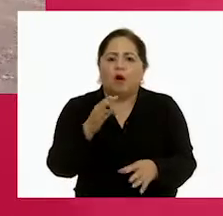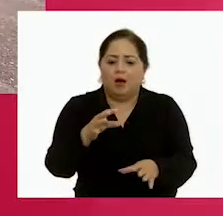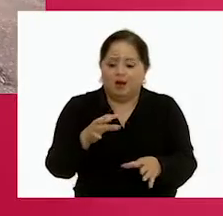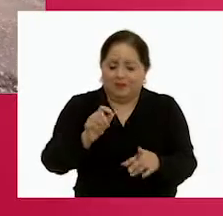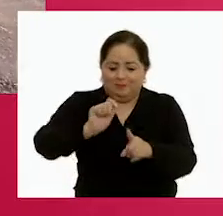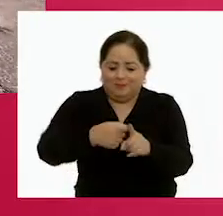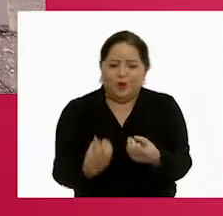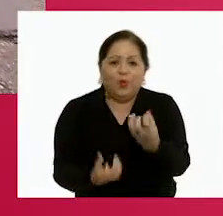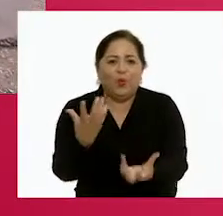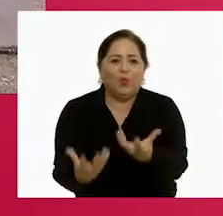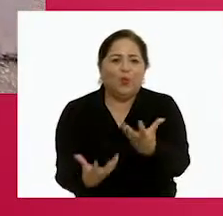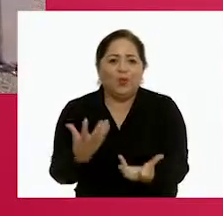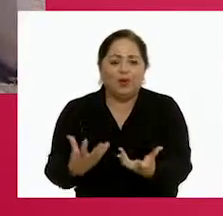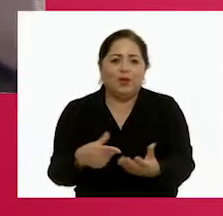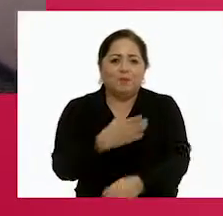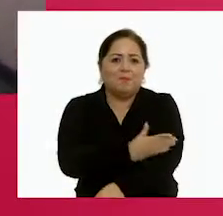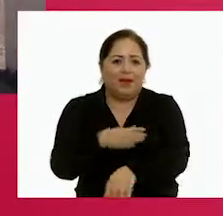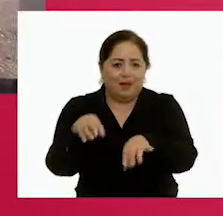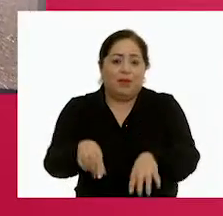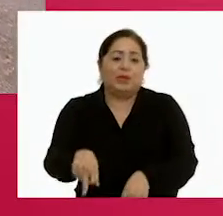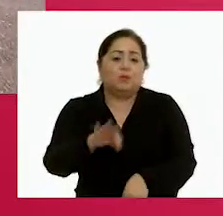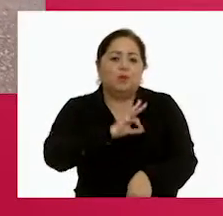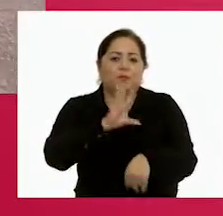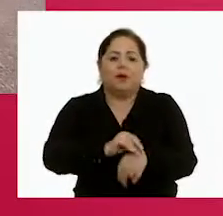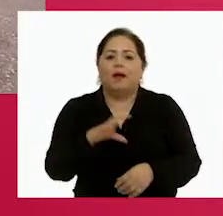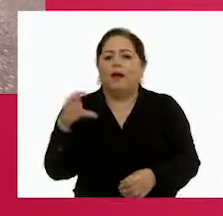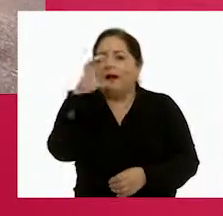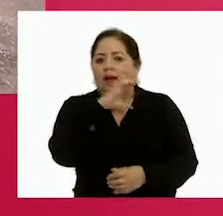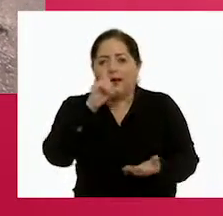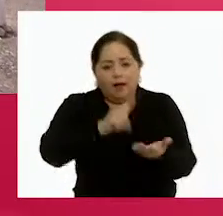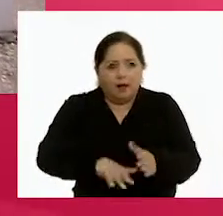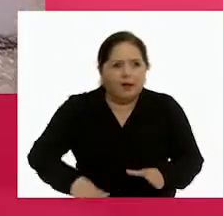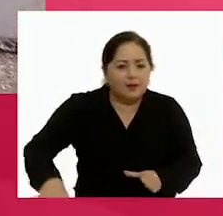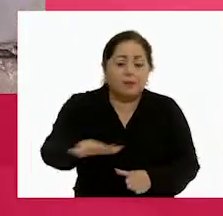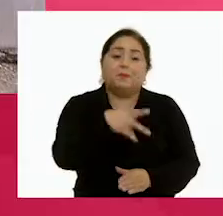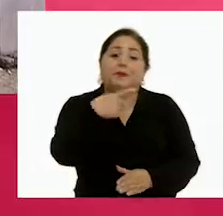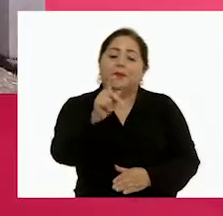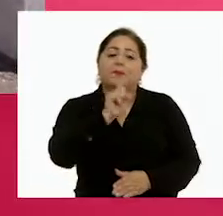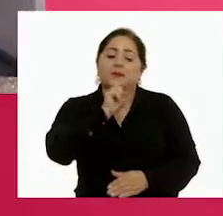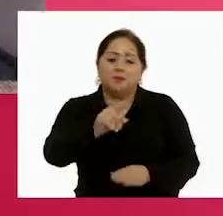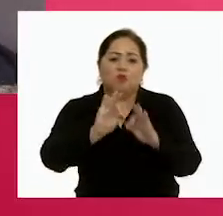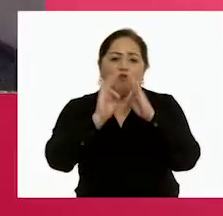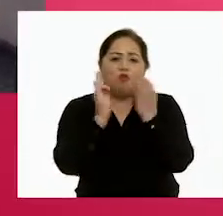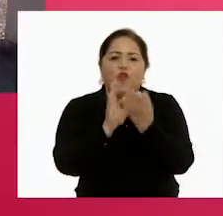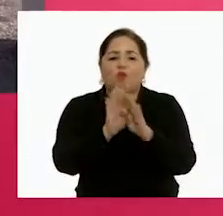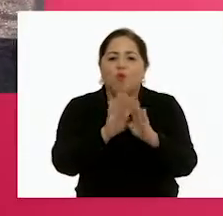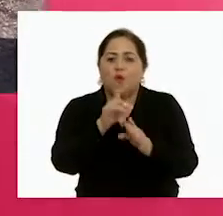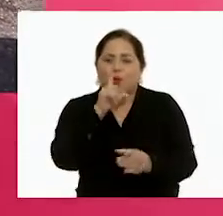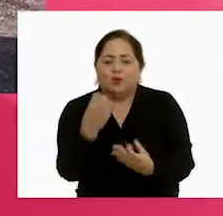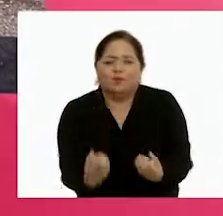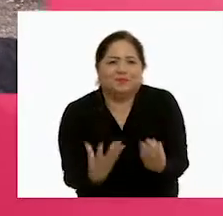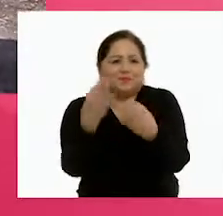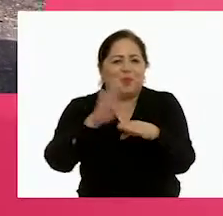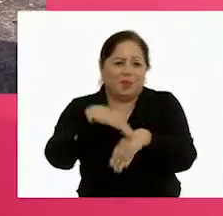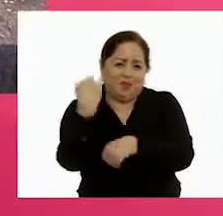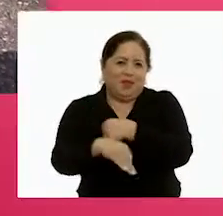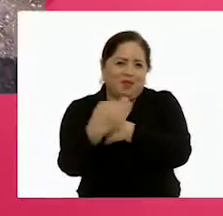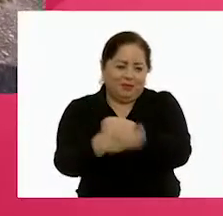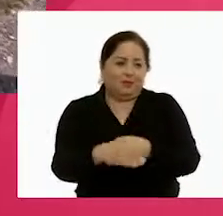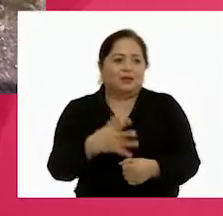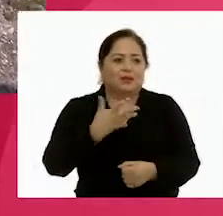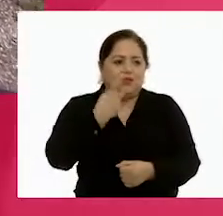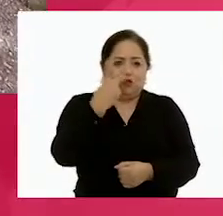¿no? Y esto lo que va a permitir es el calor en el interior, pero también una forma de iluminación artificial. O sea, tenemos